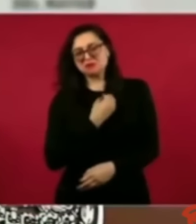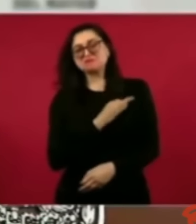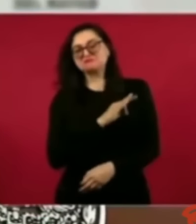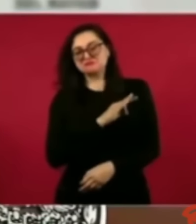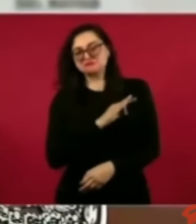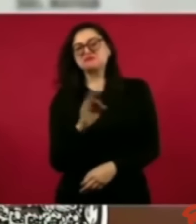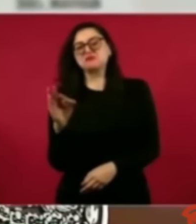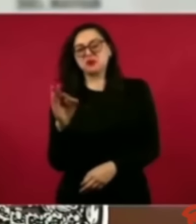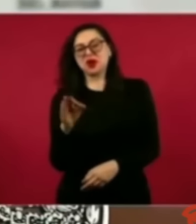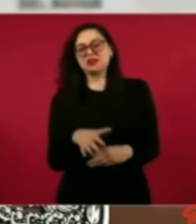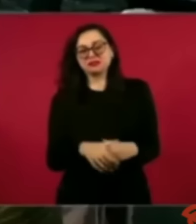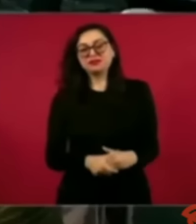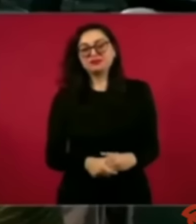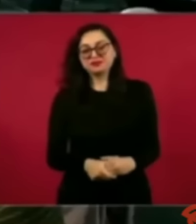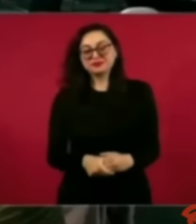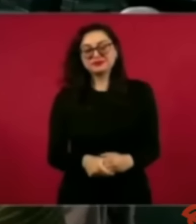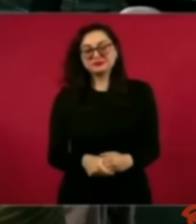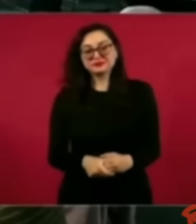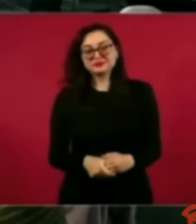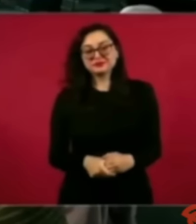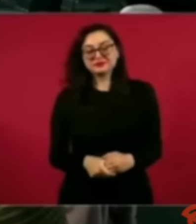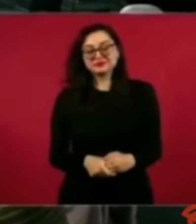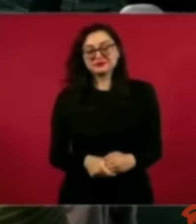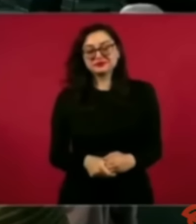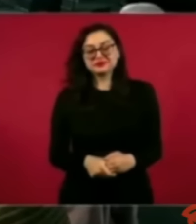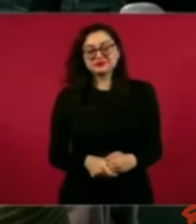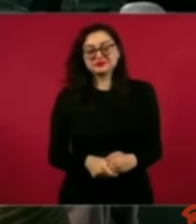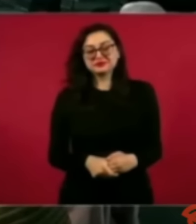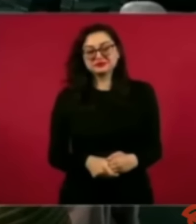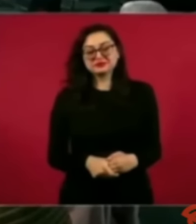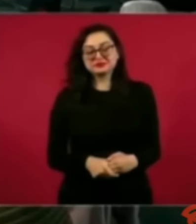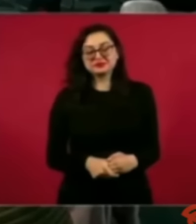ciclo, me voy a